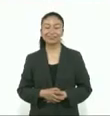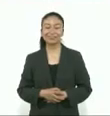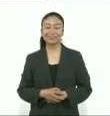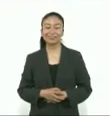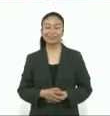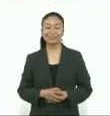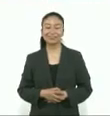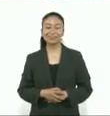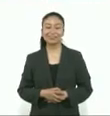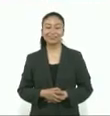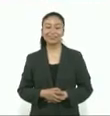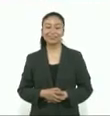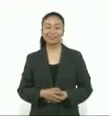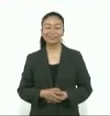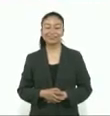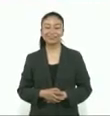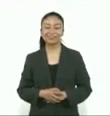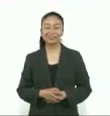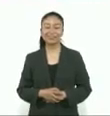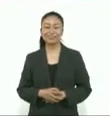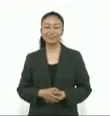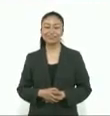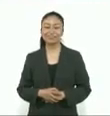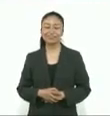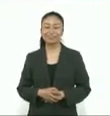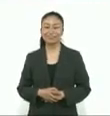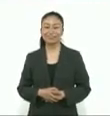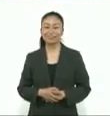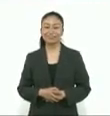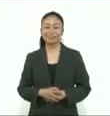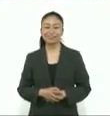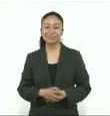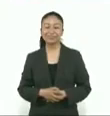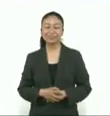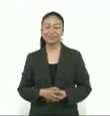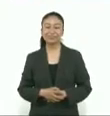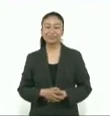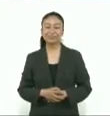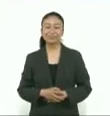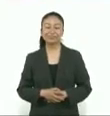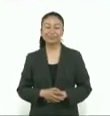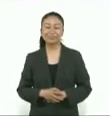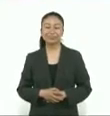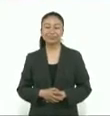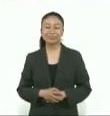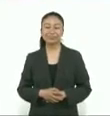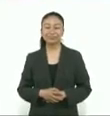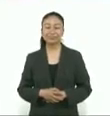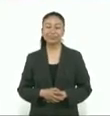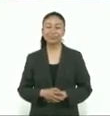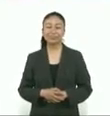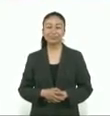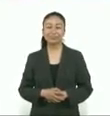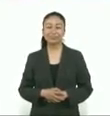Cahui, Totla, Sonan, Sinay, Tech,